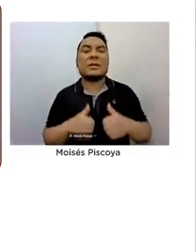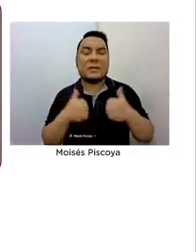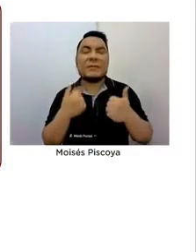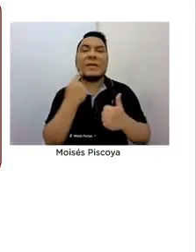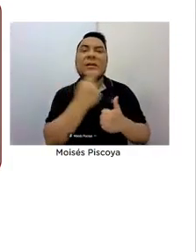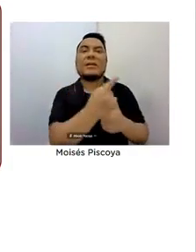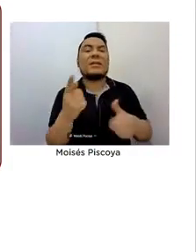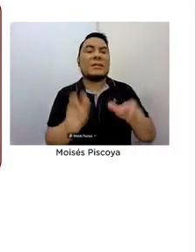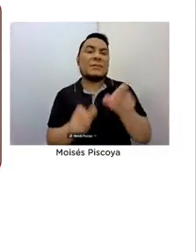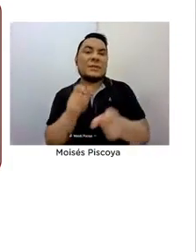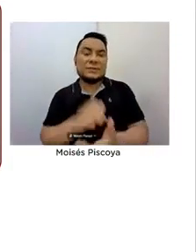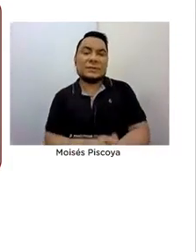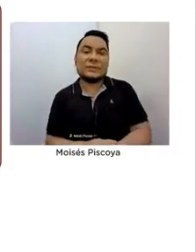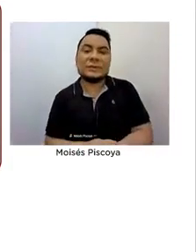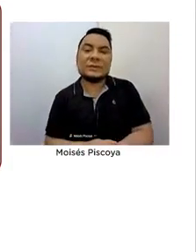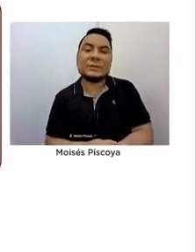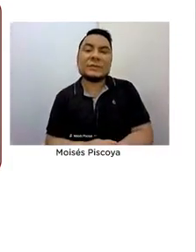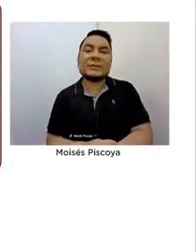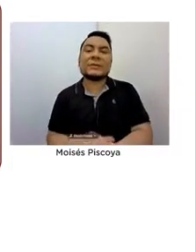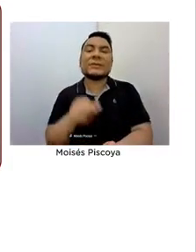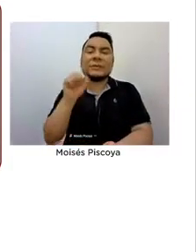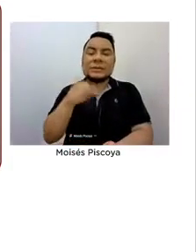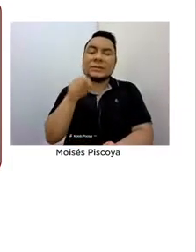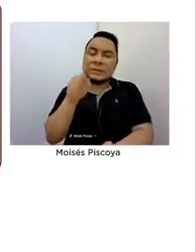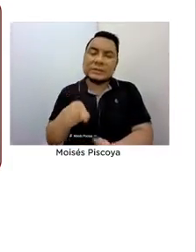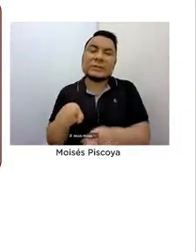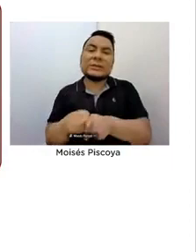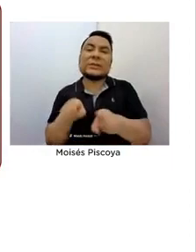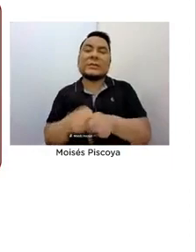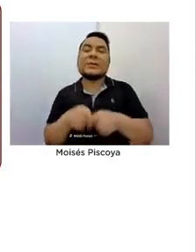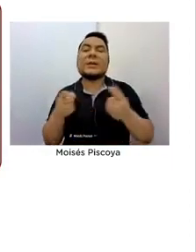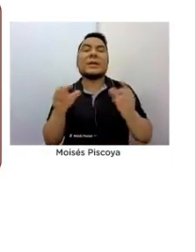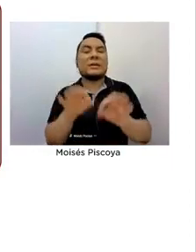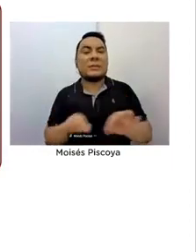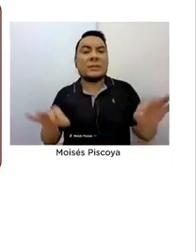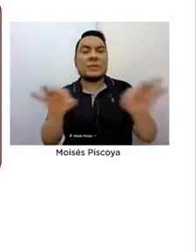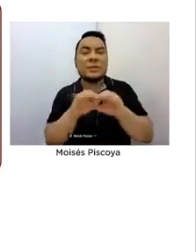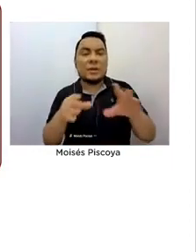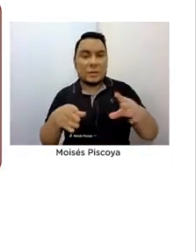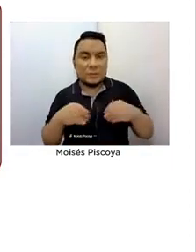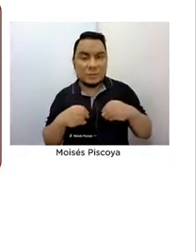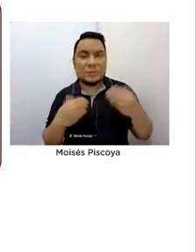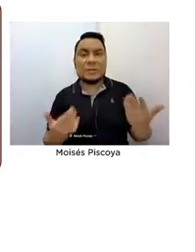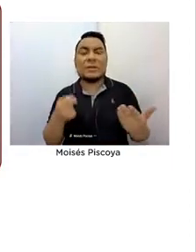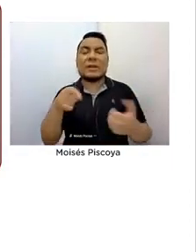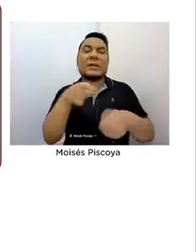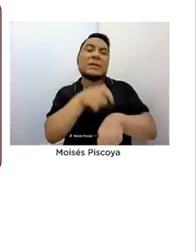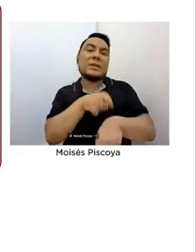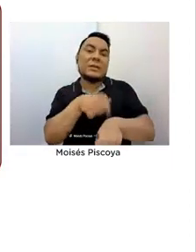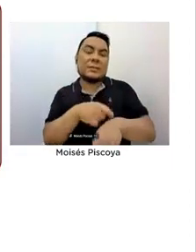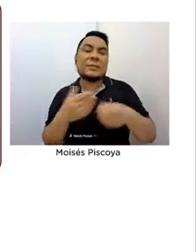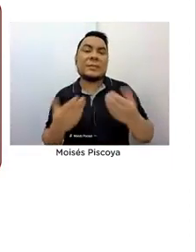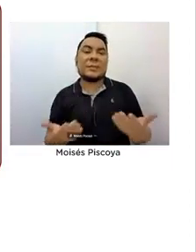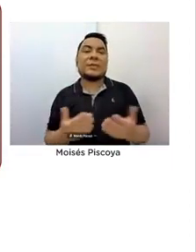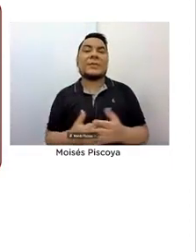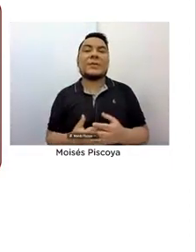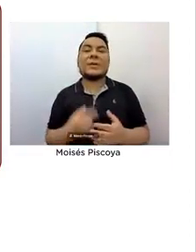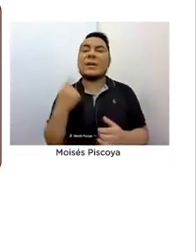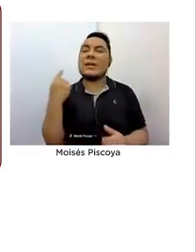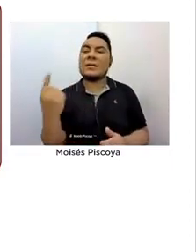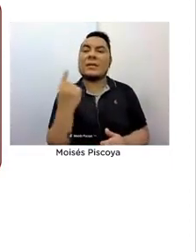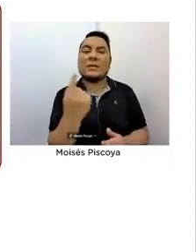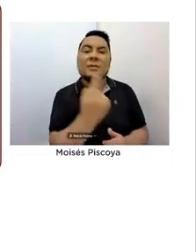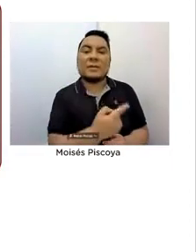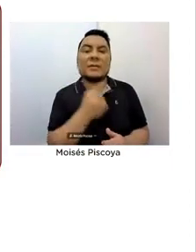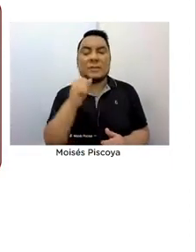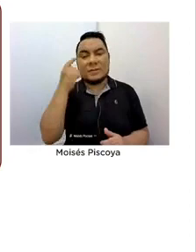cada una de las personas. Por eso creo que también, además, es importante reconocer el tiempo e interés de cada una de